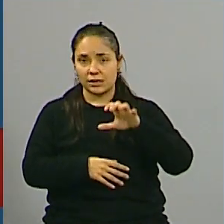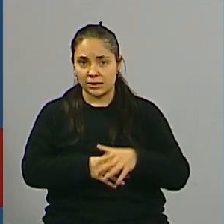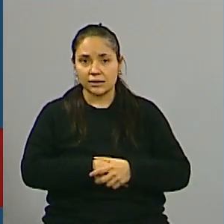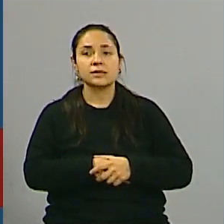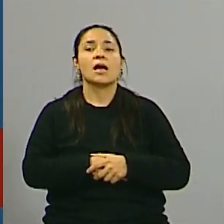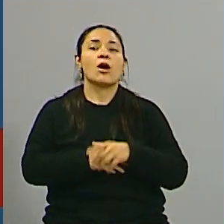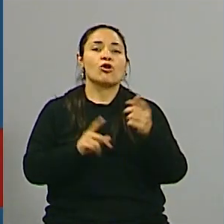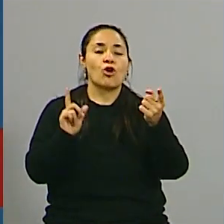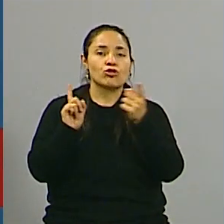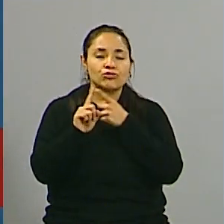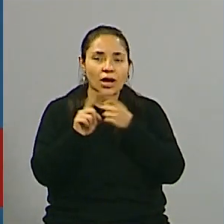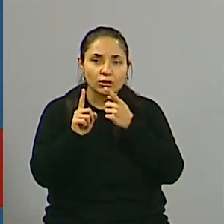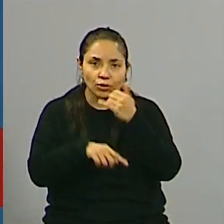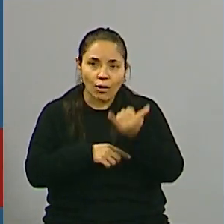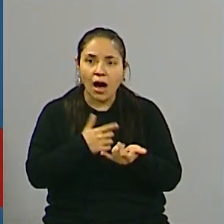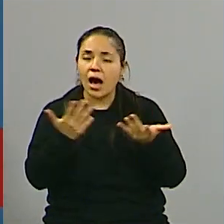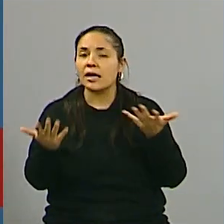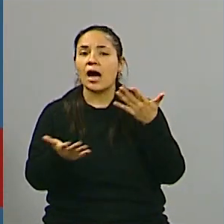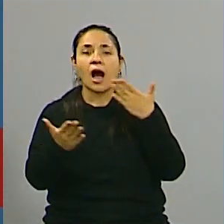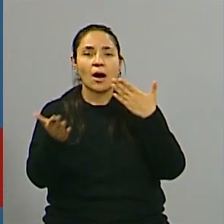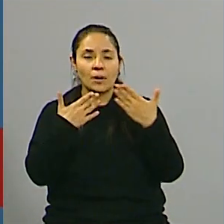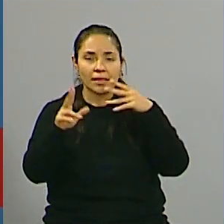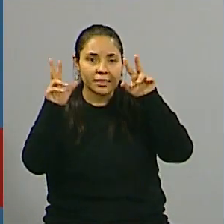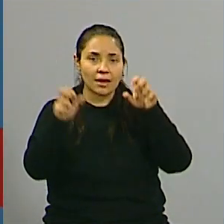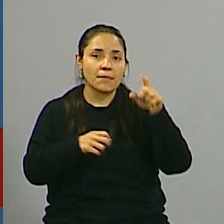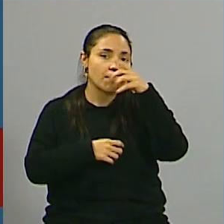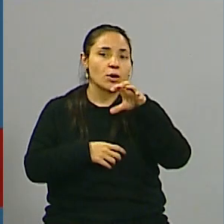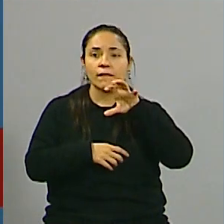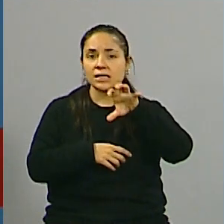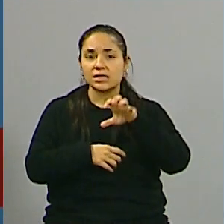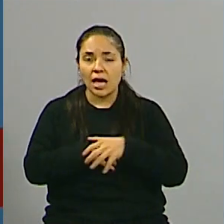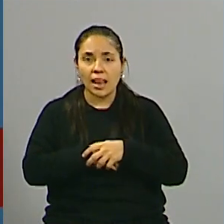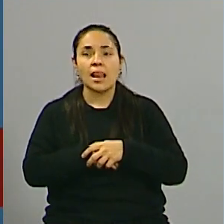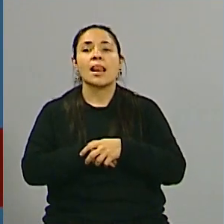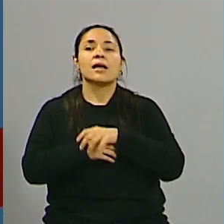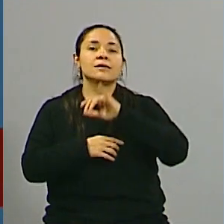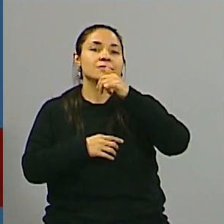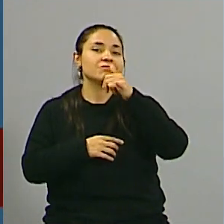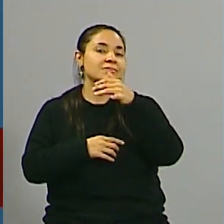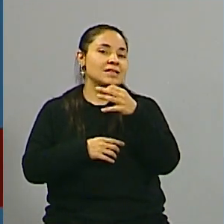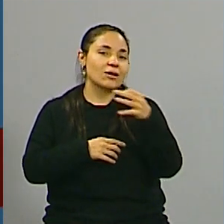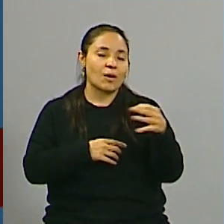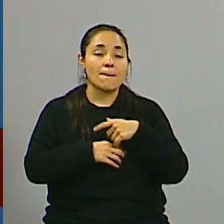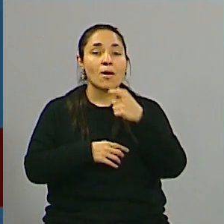tenido contactos? ¿Se ha podido hablar del tema a nivel provincial? Sí, exactamente. Con la provincia venimos trabajando hace